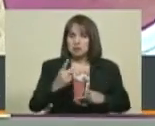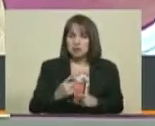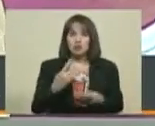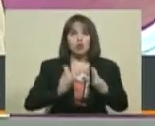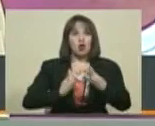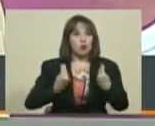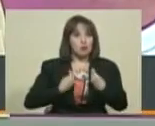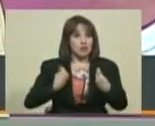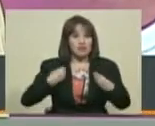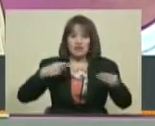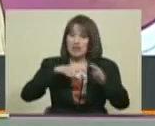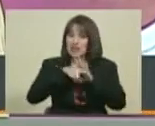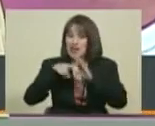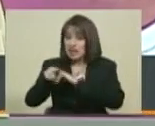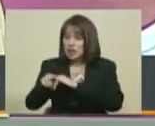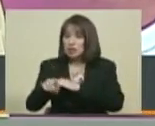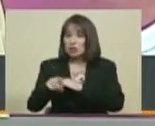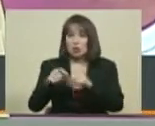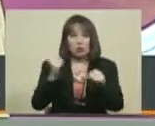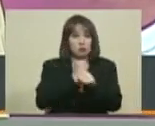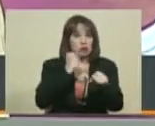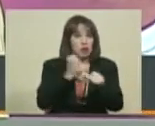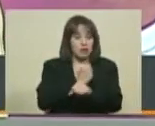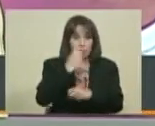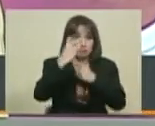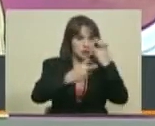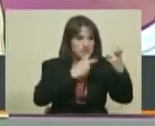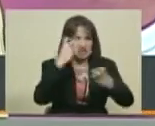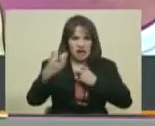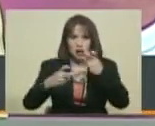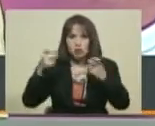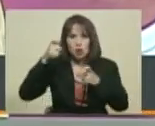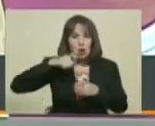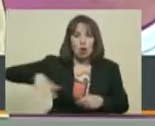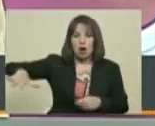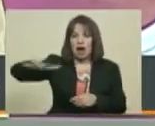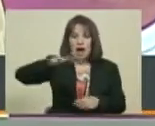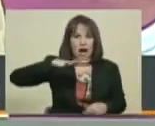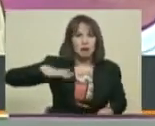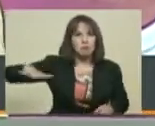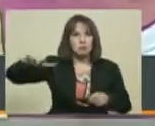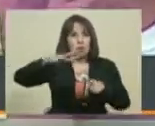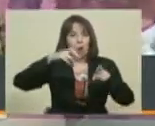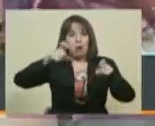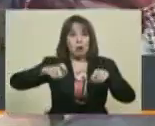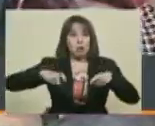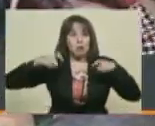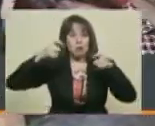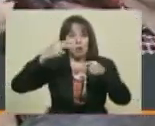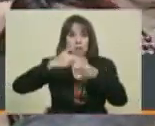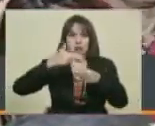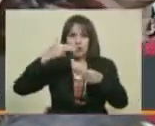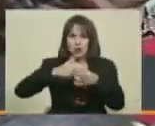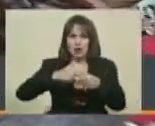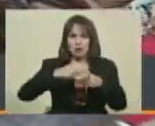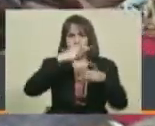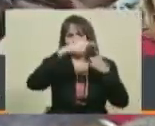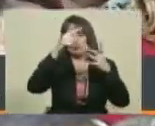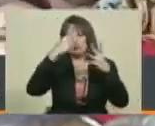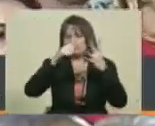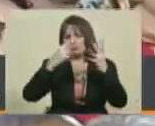viví desde adentro de la clase obrera, visitando los campos petroleros en Lagunillas, en Cabima,